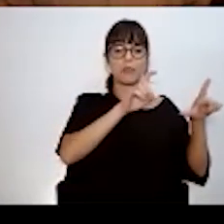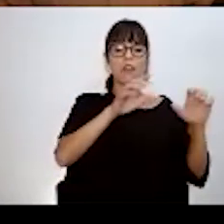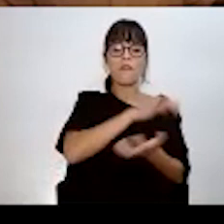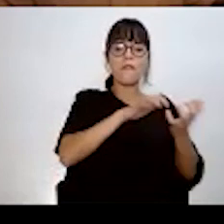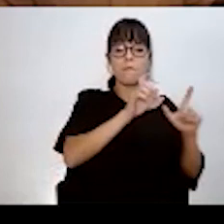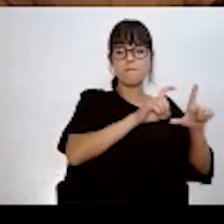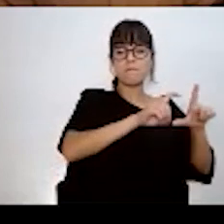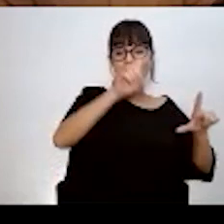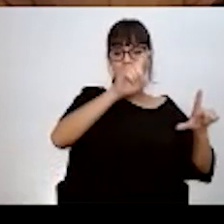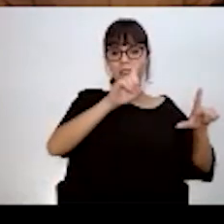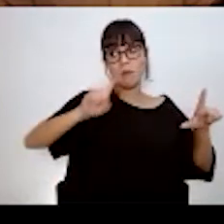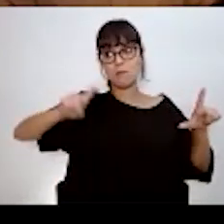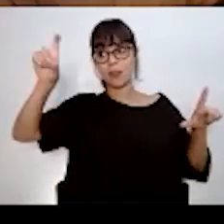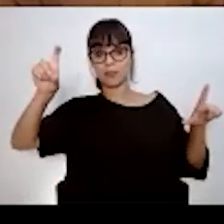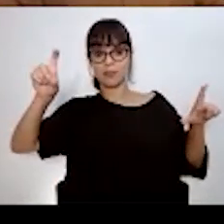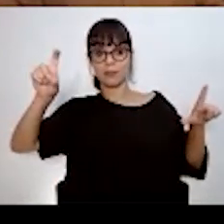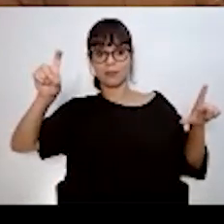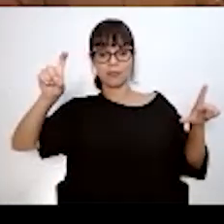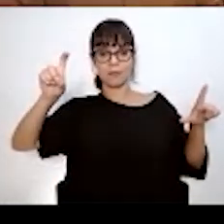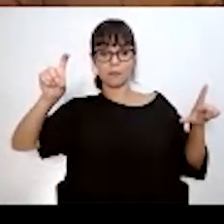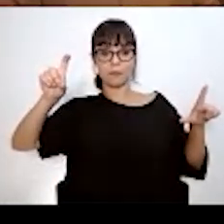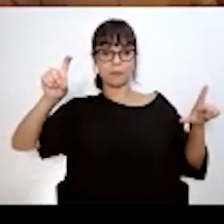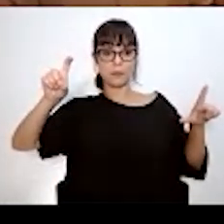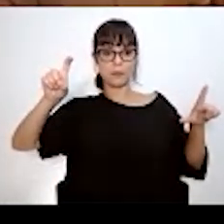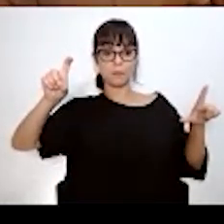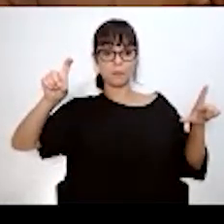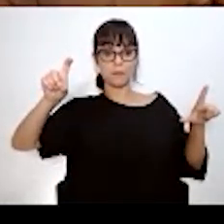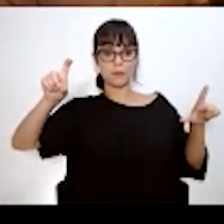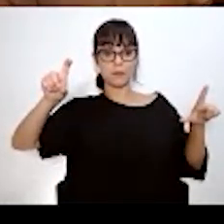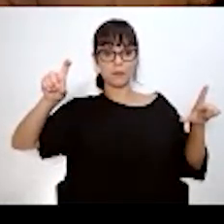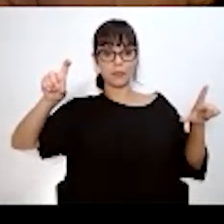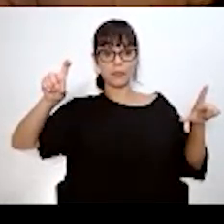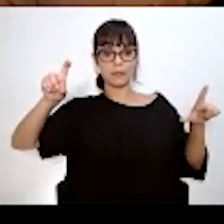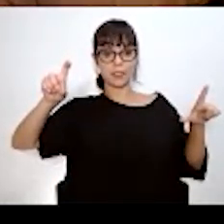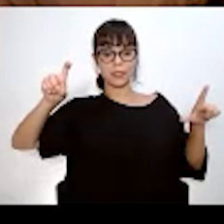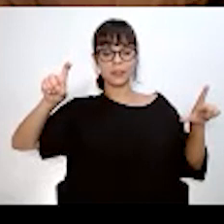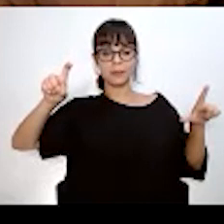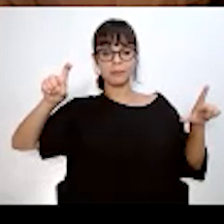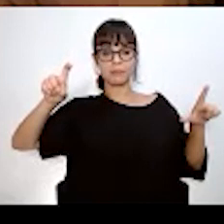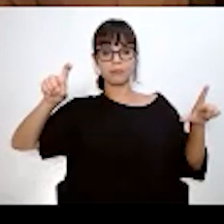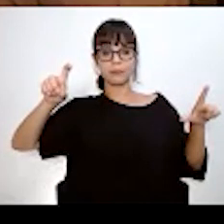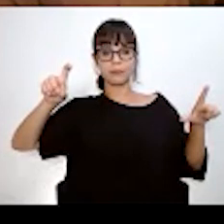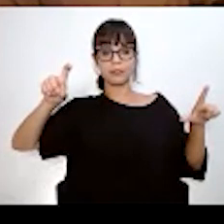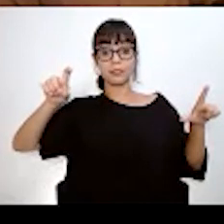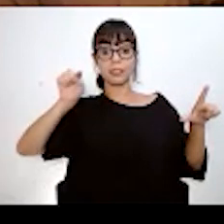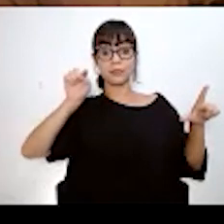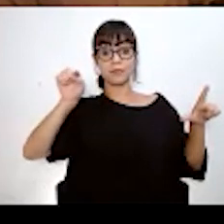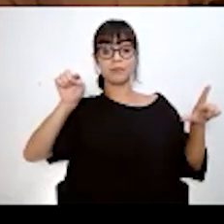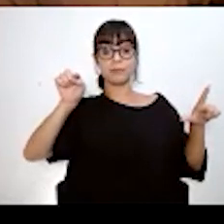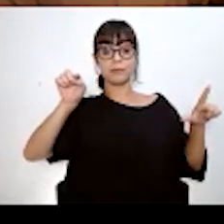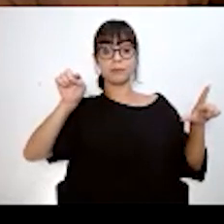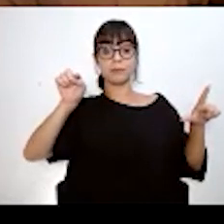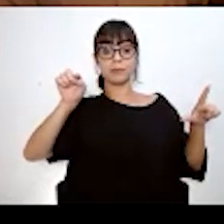observar cambios en la dinámica social o en la dinámica demográfica de Gran Canaria, nos encontramos con que hay un incremento